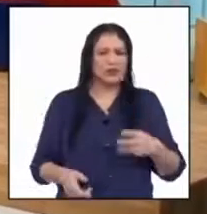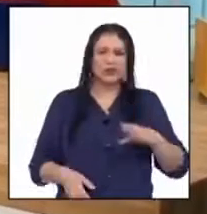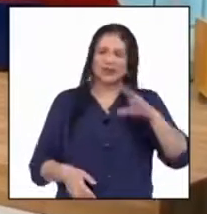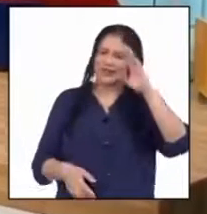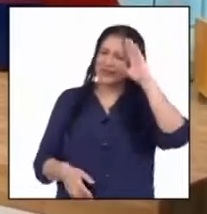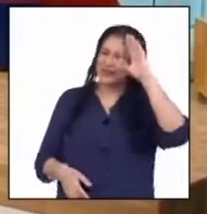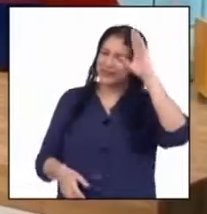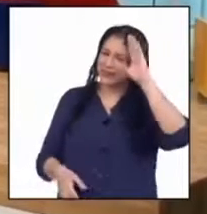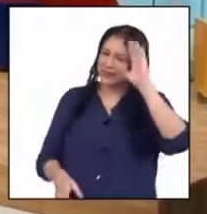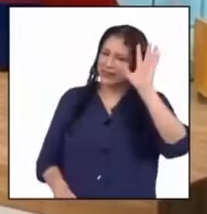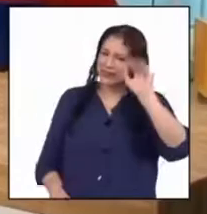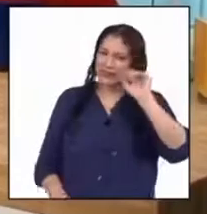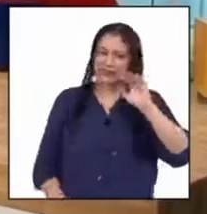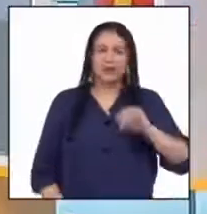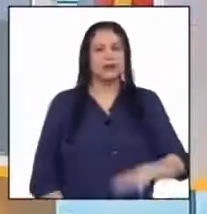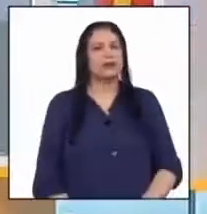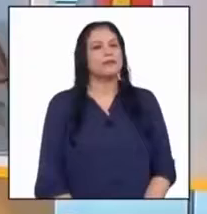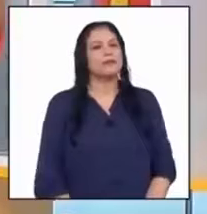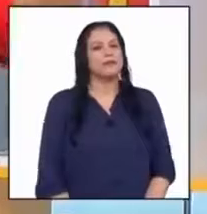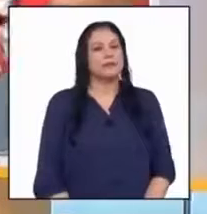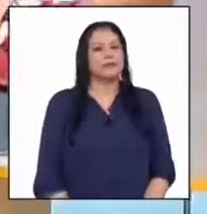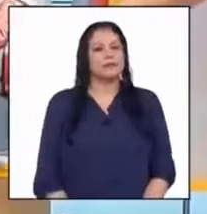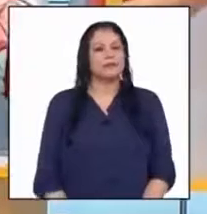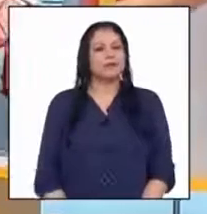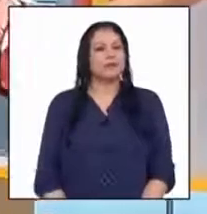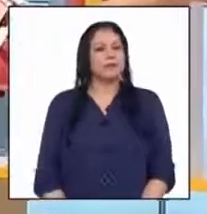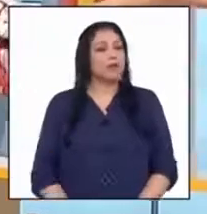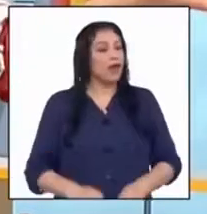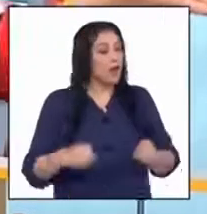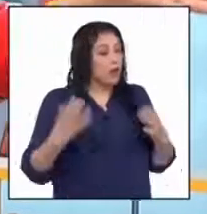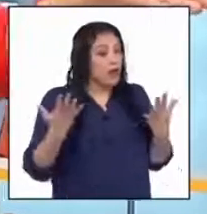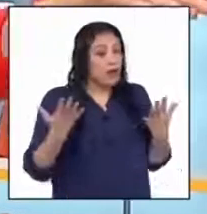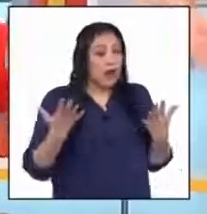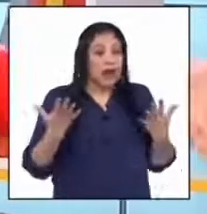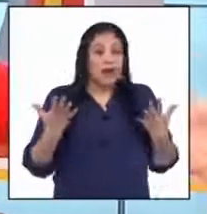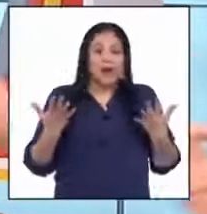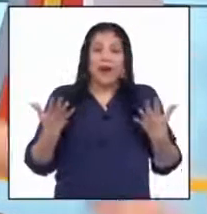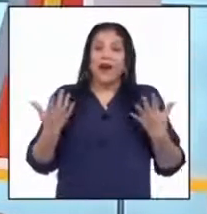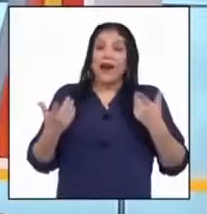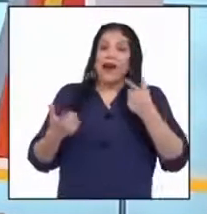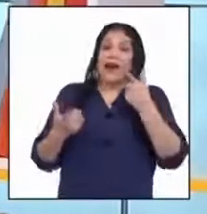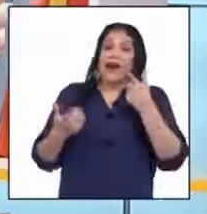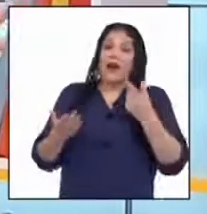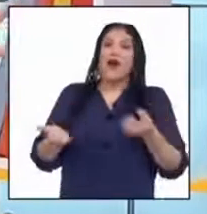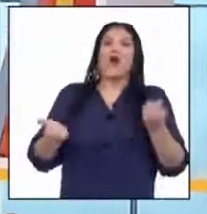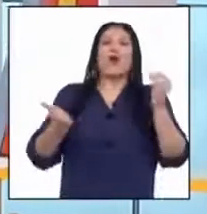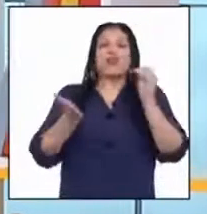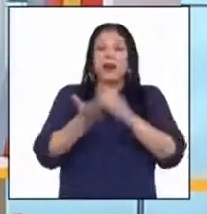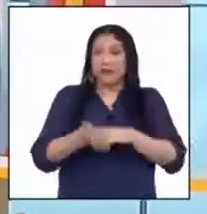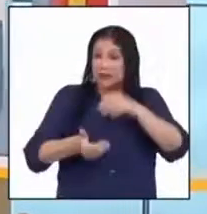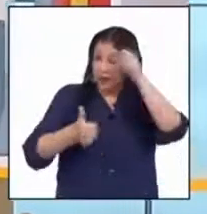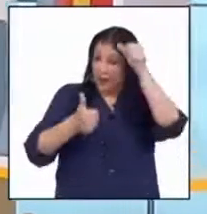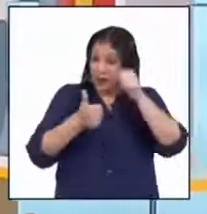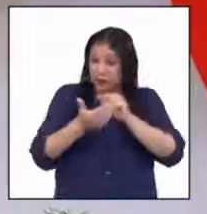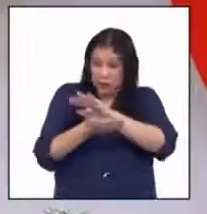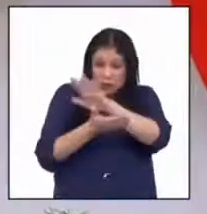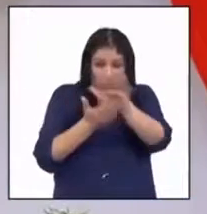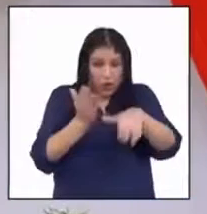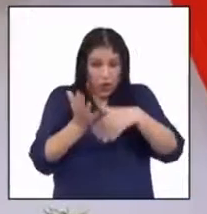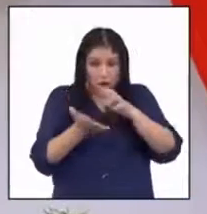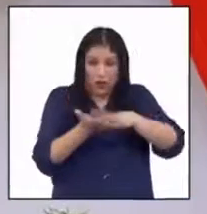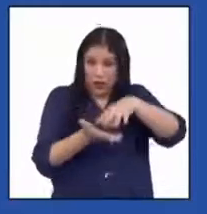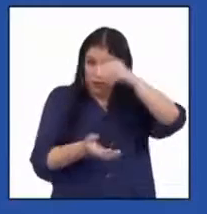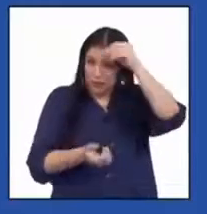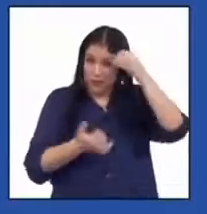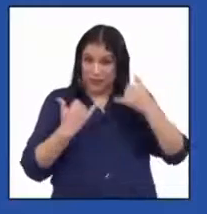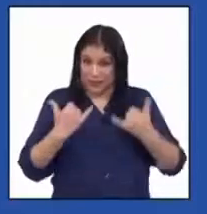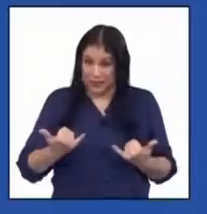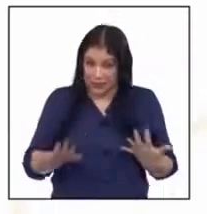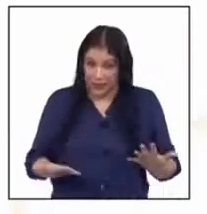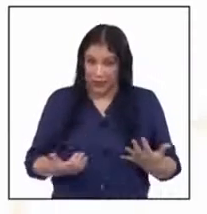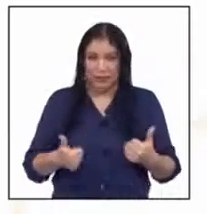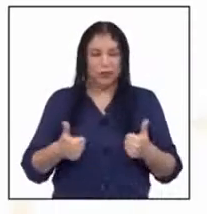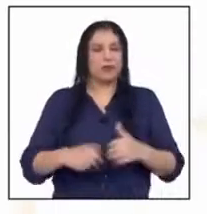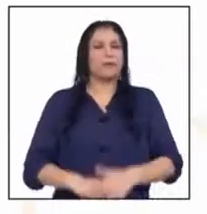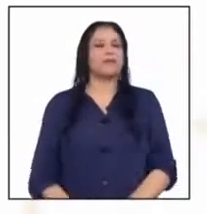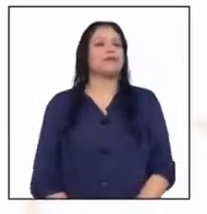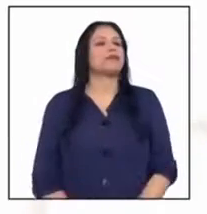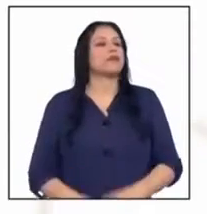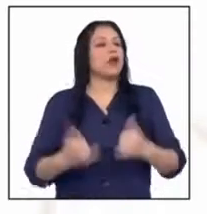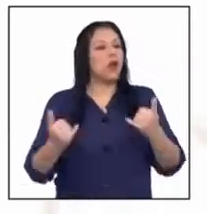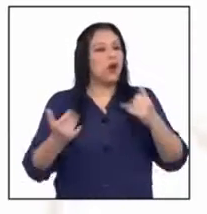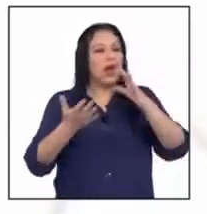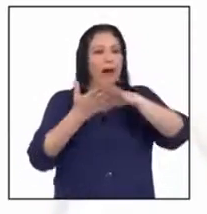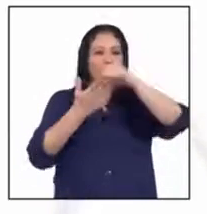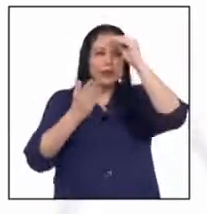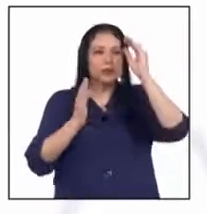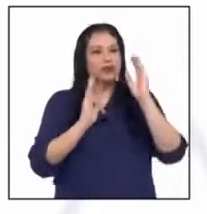luego, profesora. Bueno, Junior, ¿qué te parece si hacemos un repaso de todo lo que hemos aprendido hoy? Claro que sí, Stephanie.